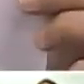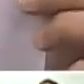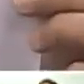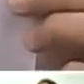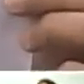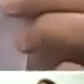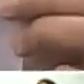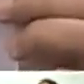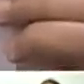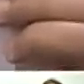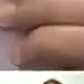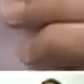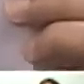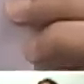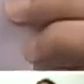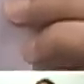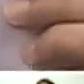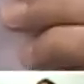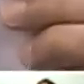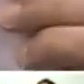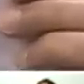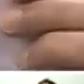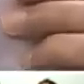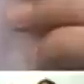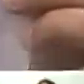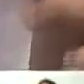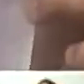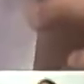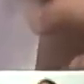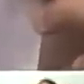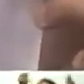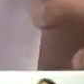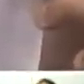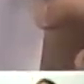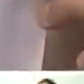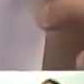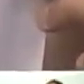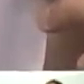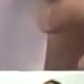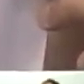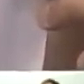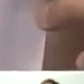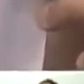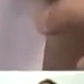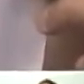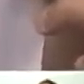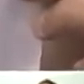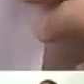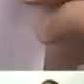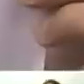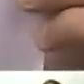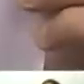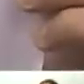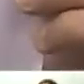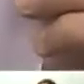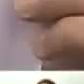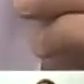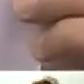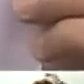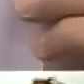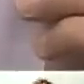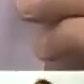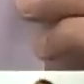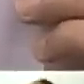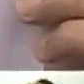aquí está es un documento oficial firmado con la presencia del canciller